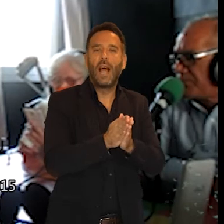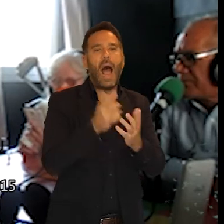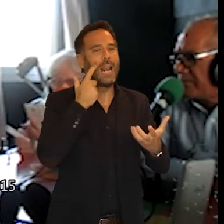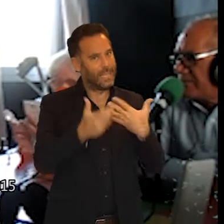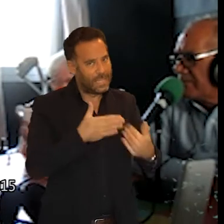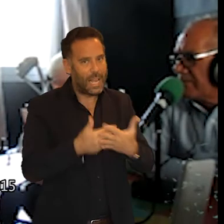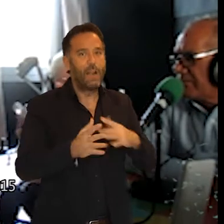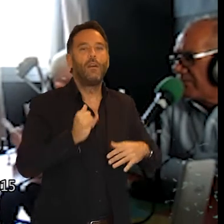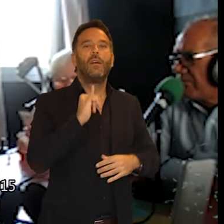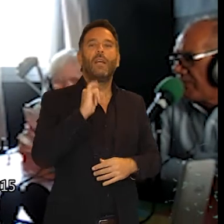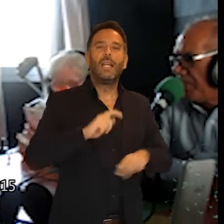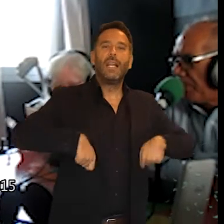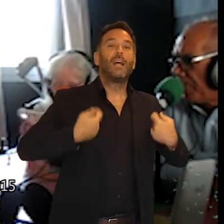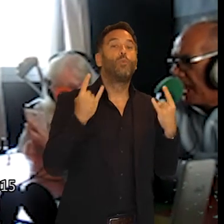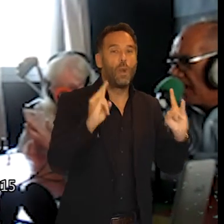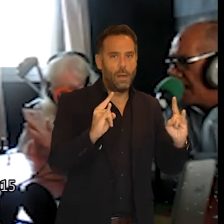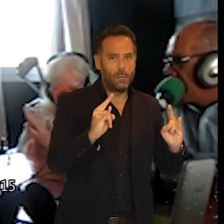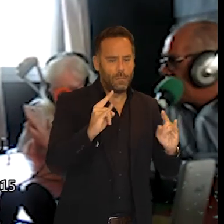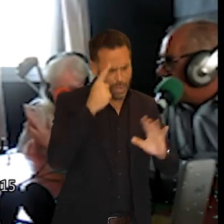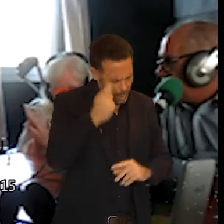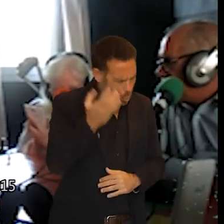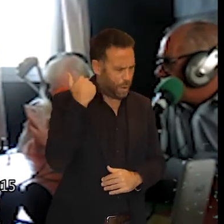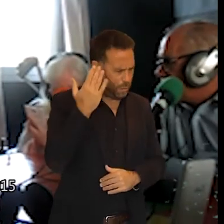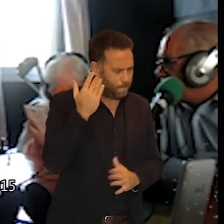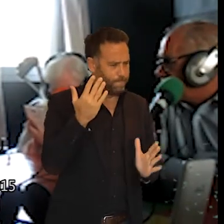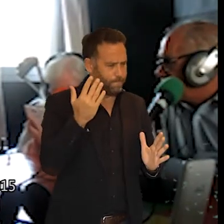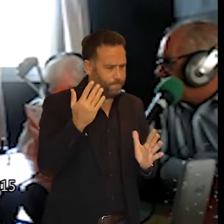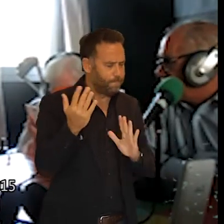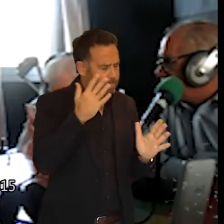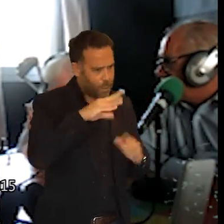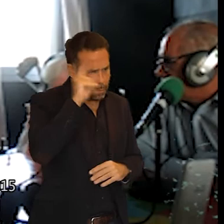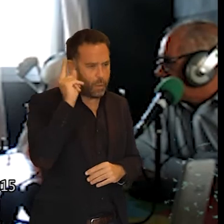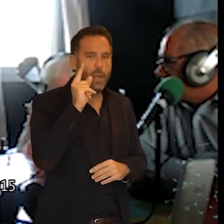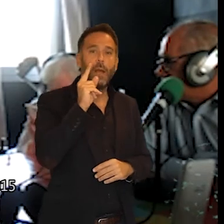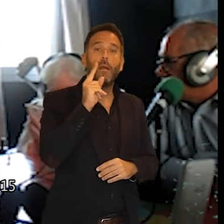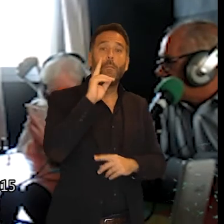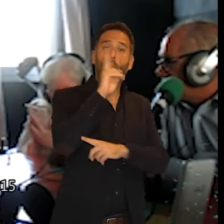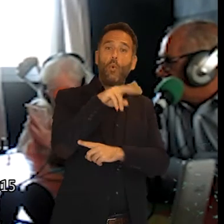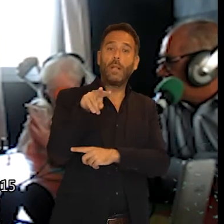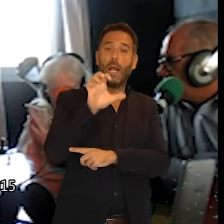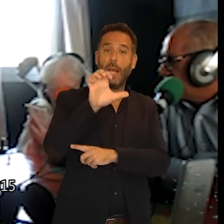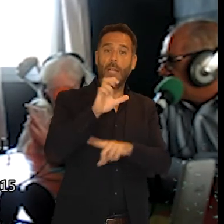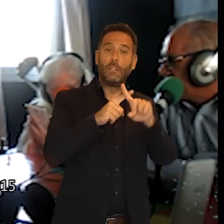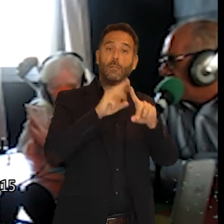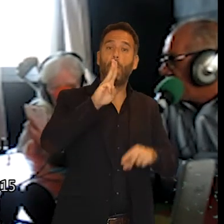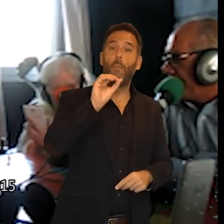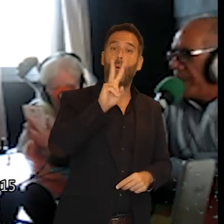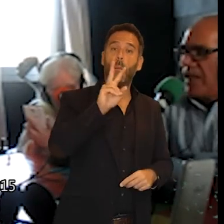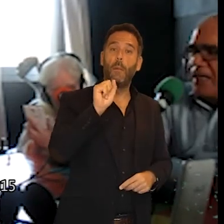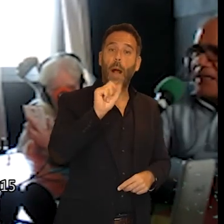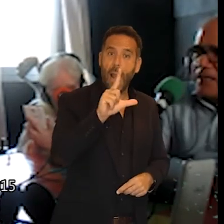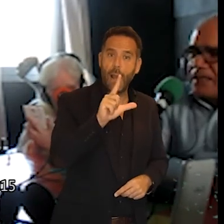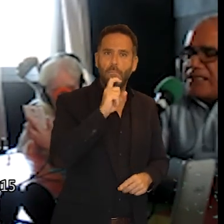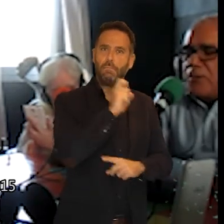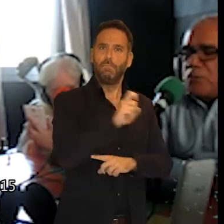Uh-huh. Recuerdo que no me acuerdo en qué edición, pero en una feria de Expoval, sí, presentamos un poco las